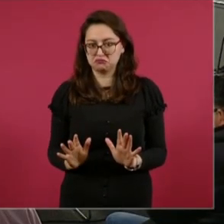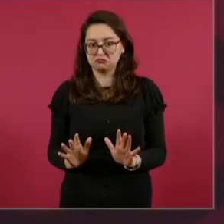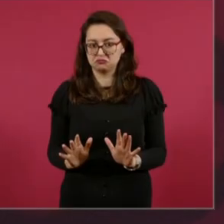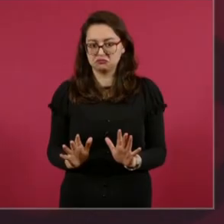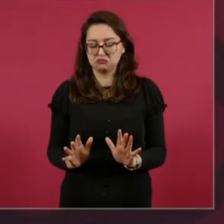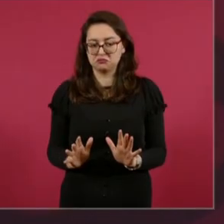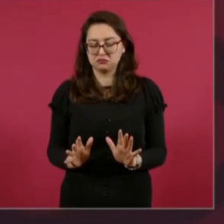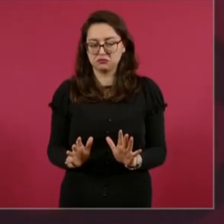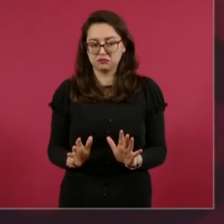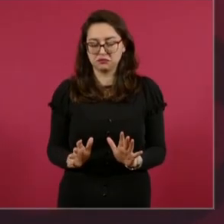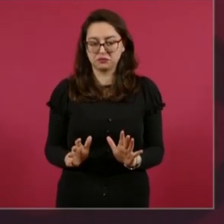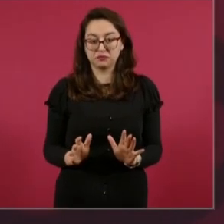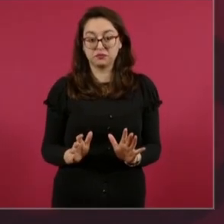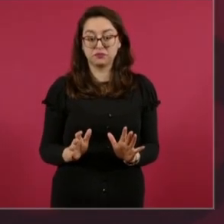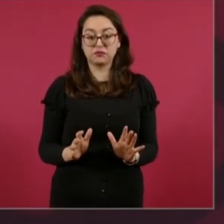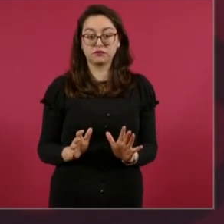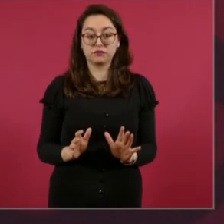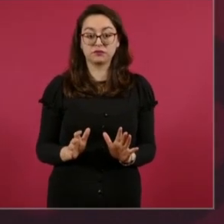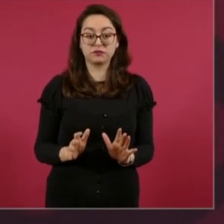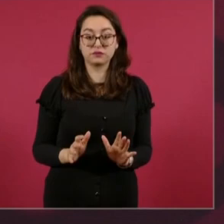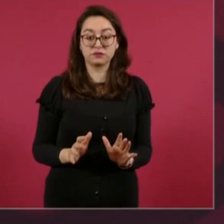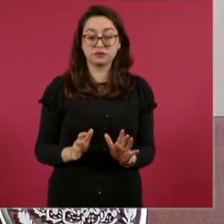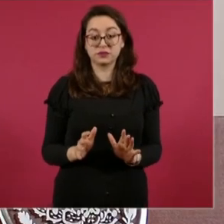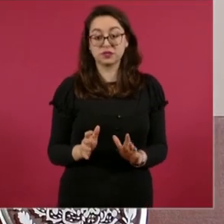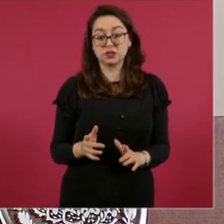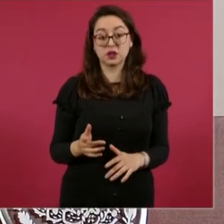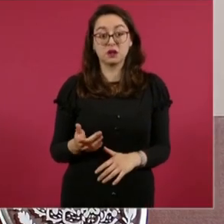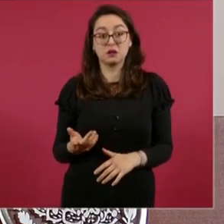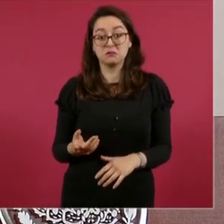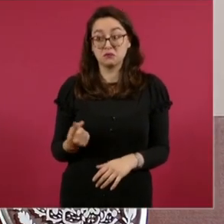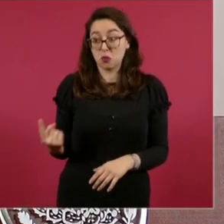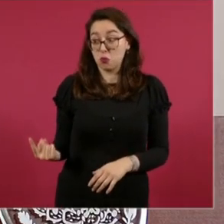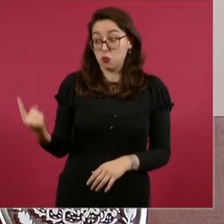¿sabes desde cuándo no escucho lo de Moches?